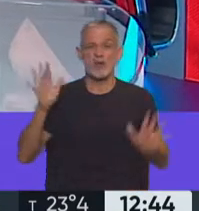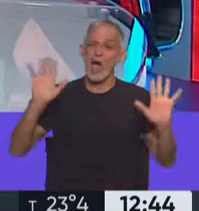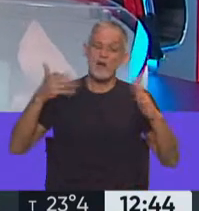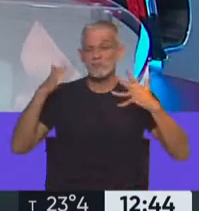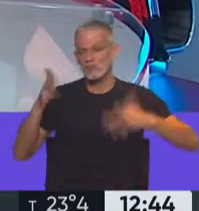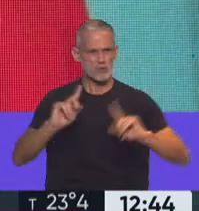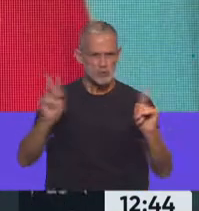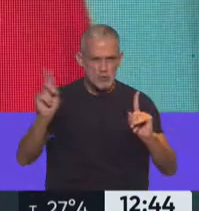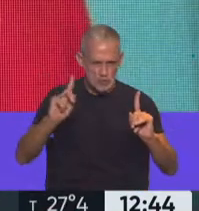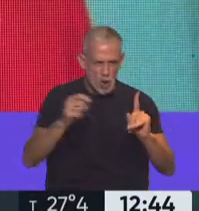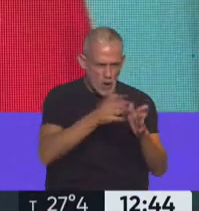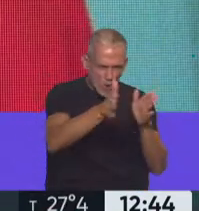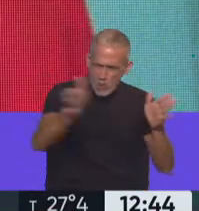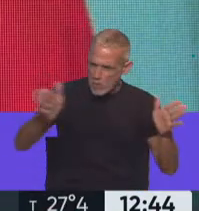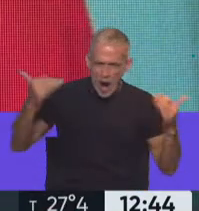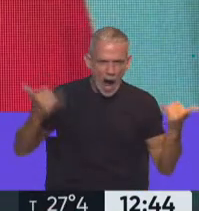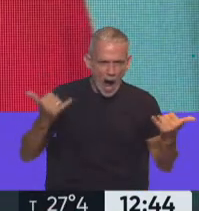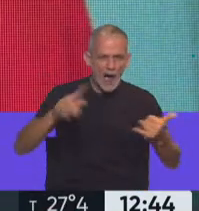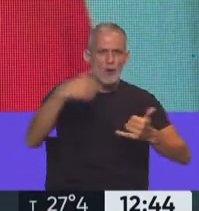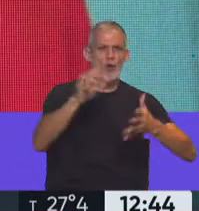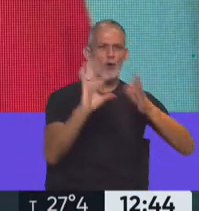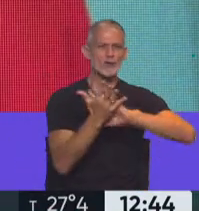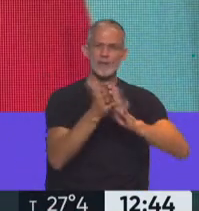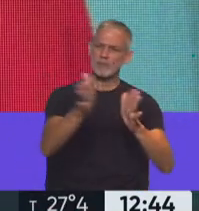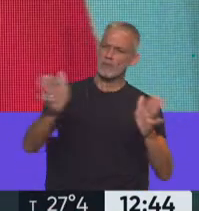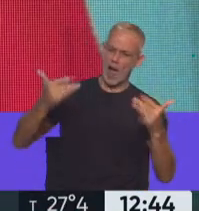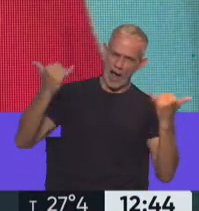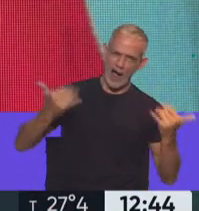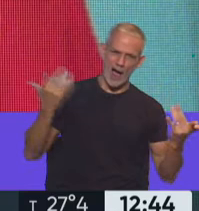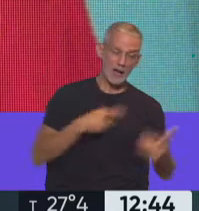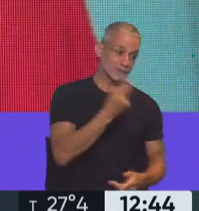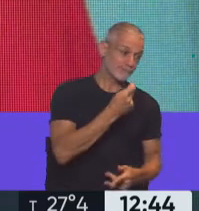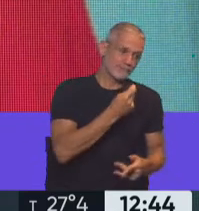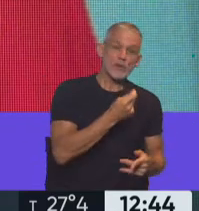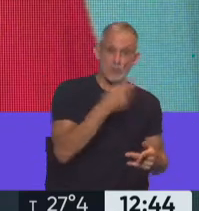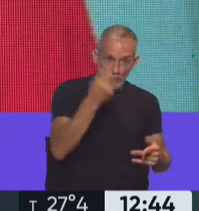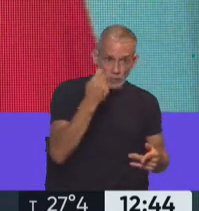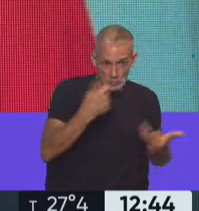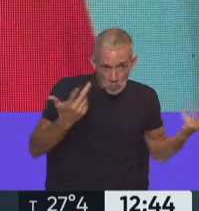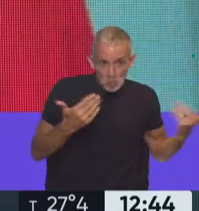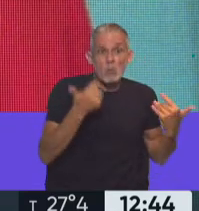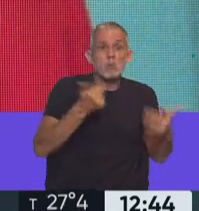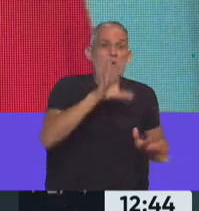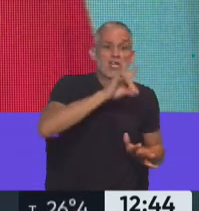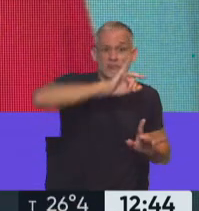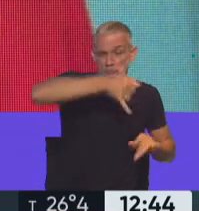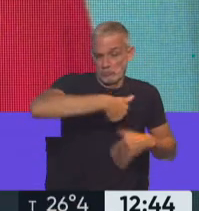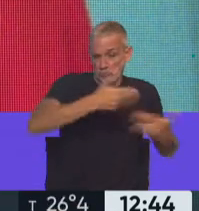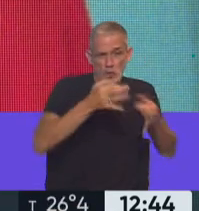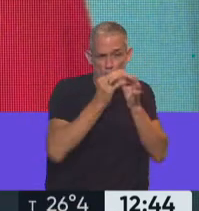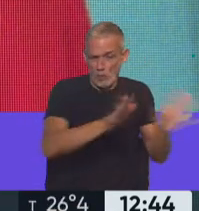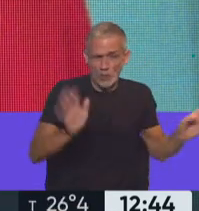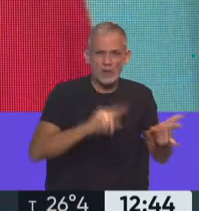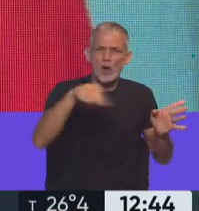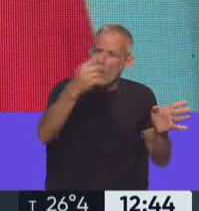que creía que estaba convencida de que había otra posibilidad además de vivir de la prostitución que pueden elegirlo no creo que había otra